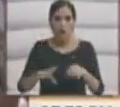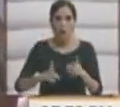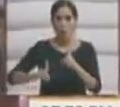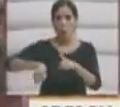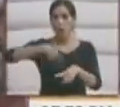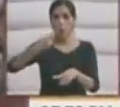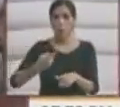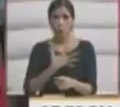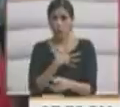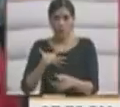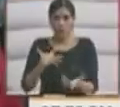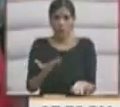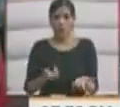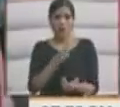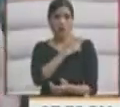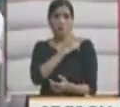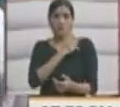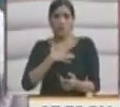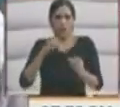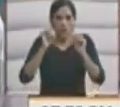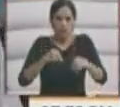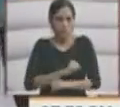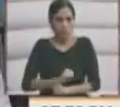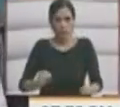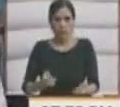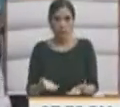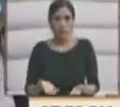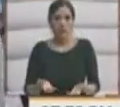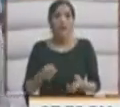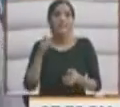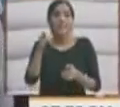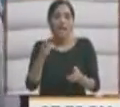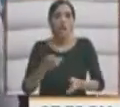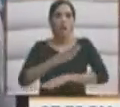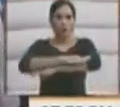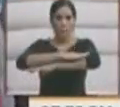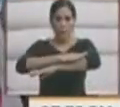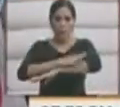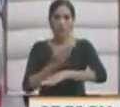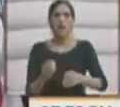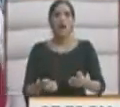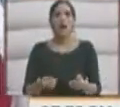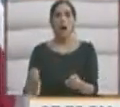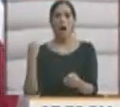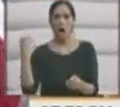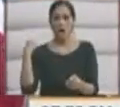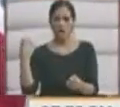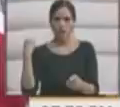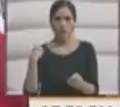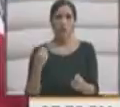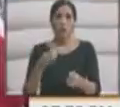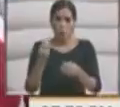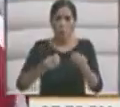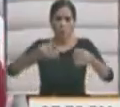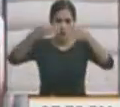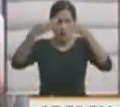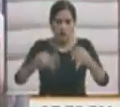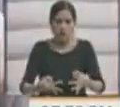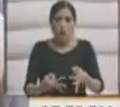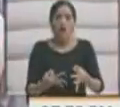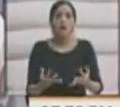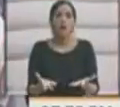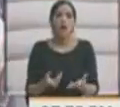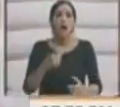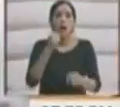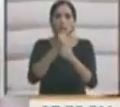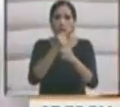el patrón quiera que renuncie. Si ellos fijan posición, hacen la solicitud como tiene que ser hacia una